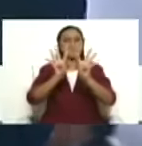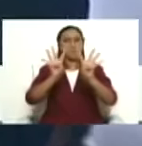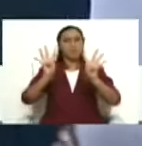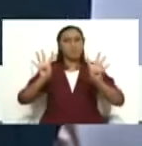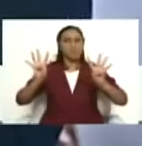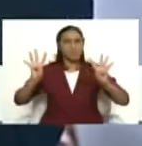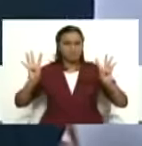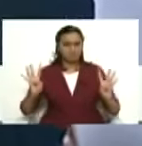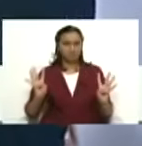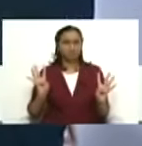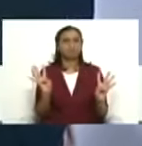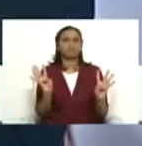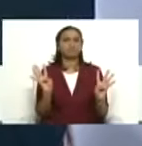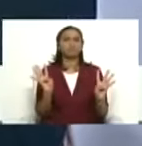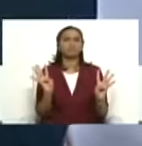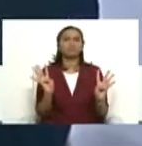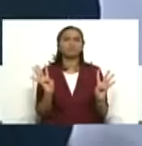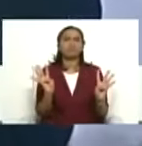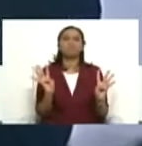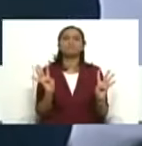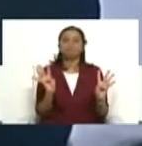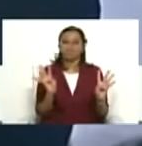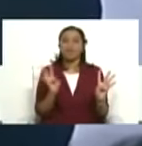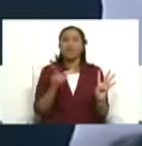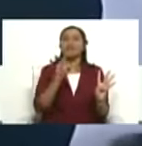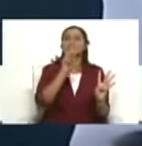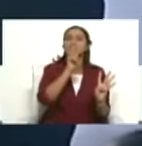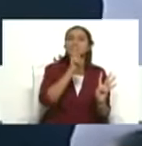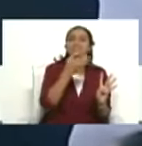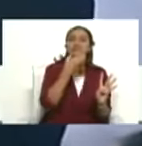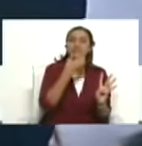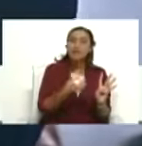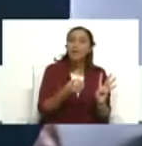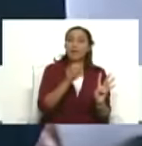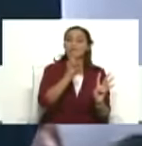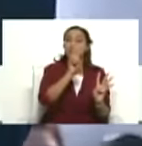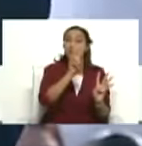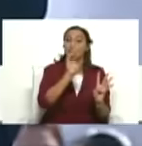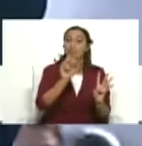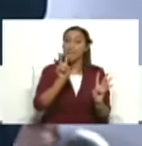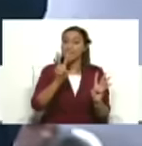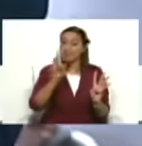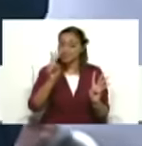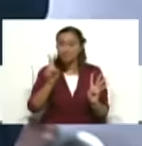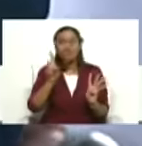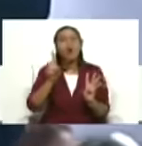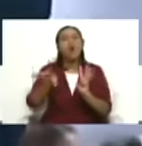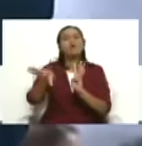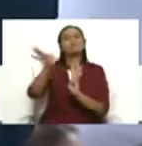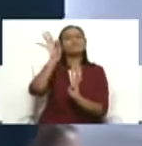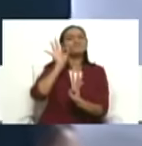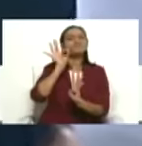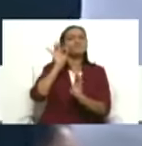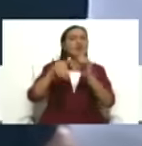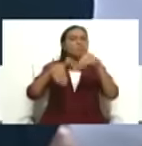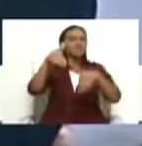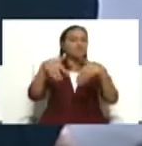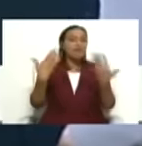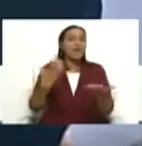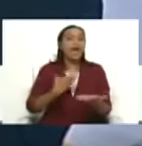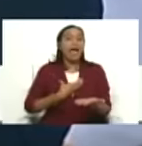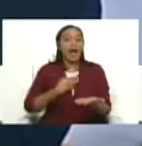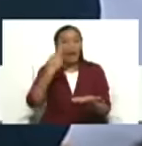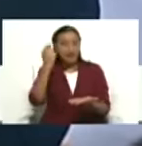electoral de diciembre del año 2021, que eligió gobernadoras y gobernadores y alcaldes